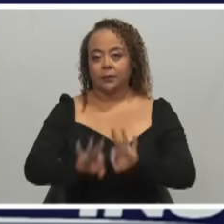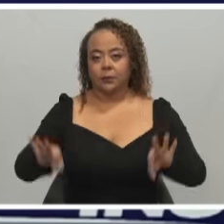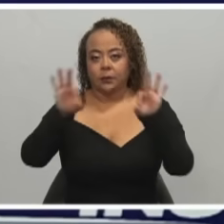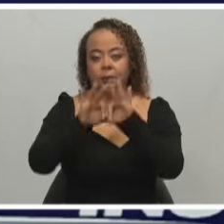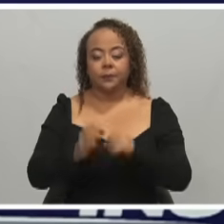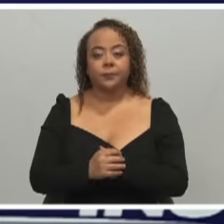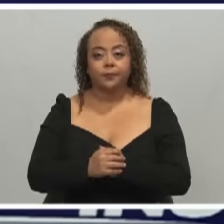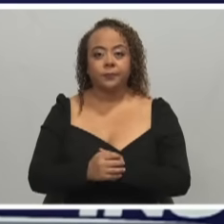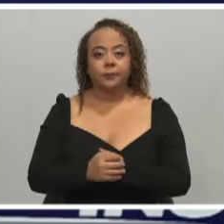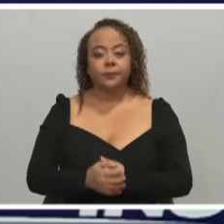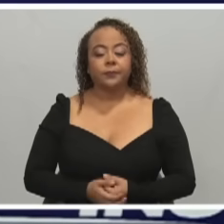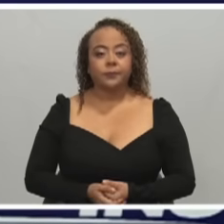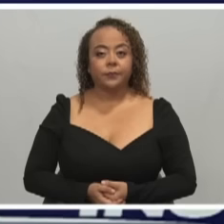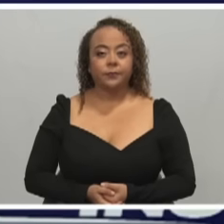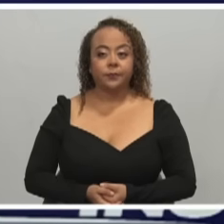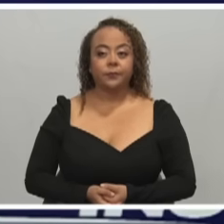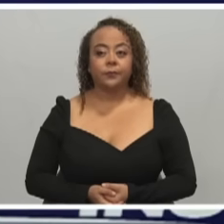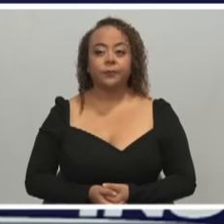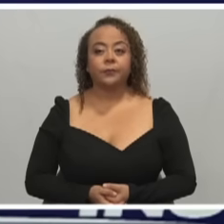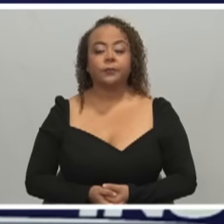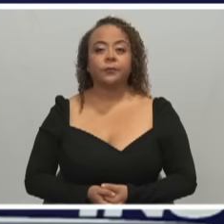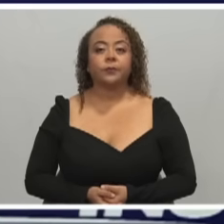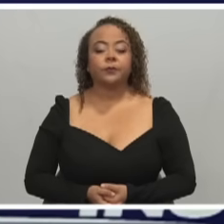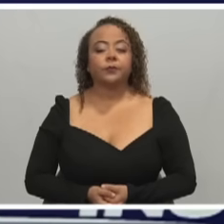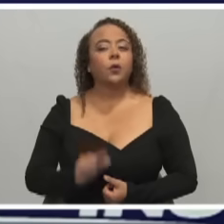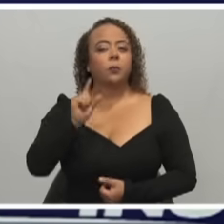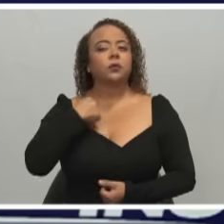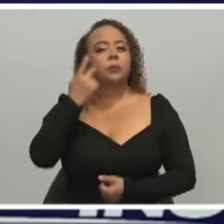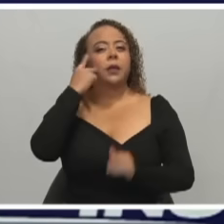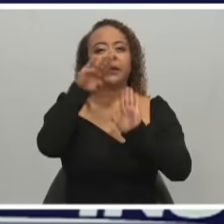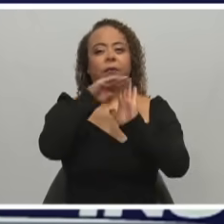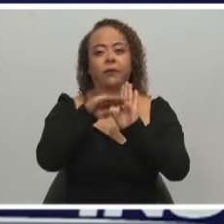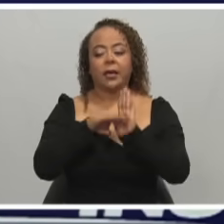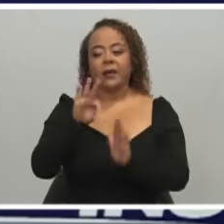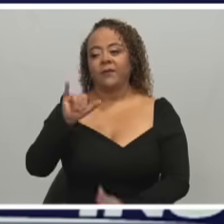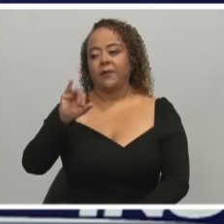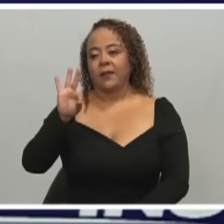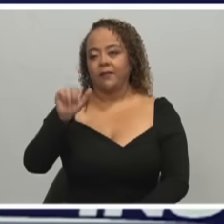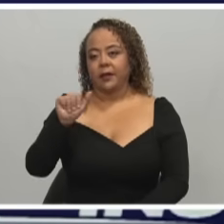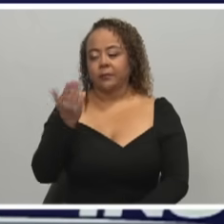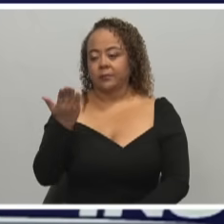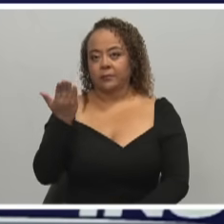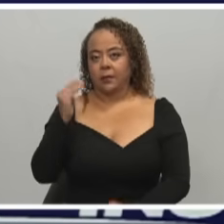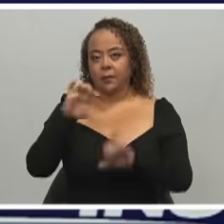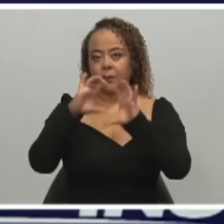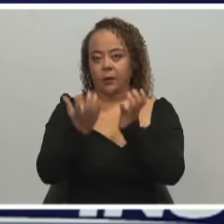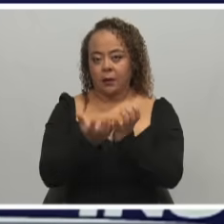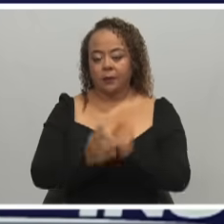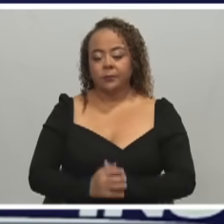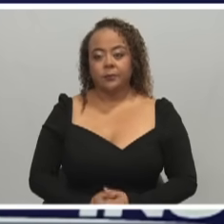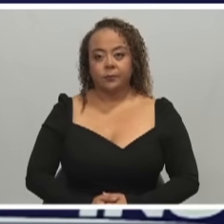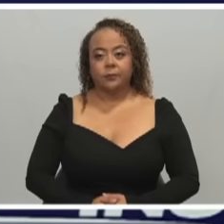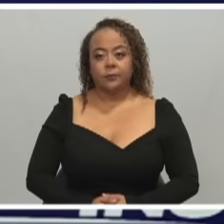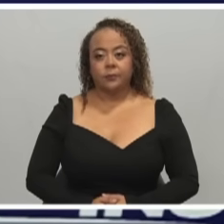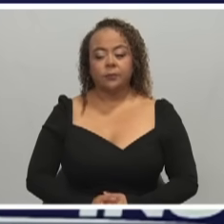tal es así que un poco miraba el ranking FIFA de de antes del mundial en la posición